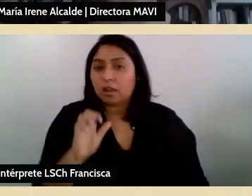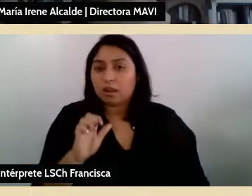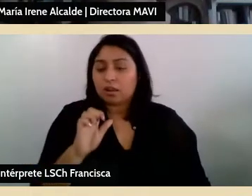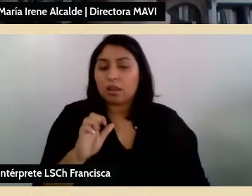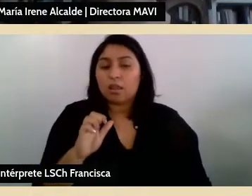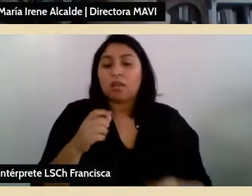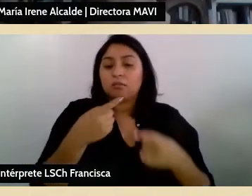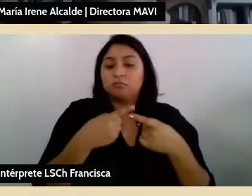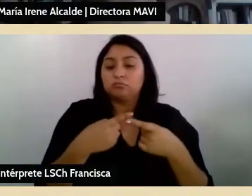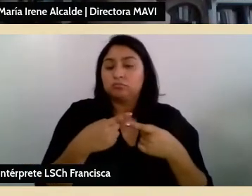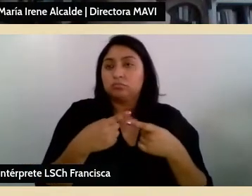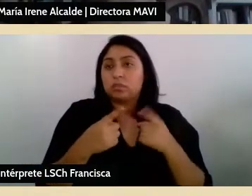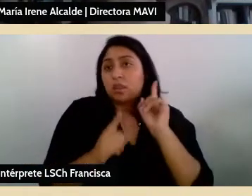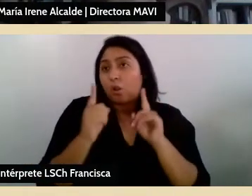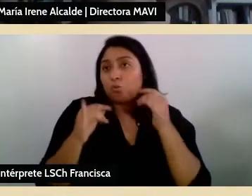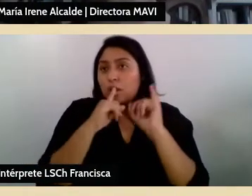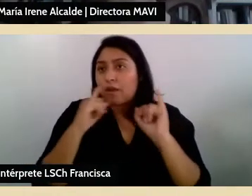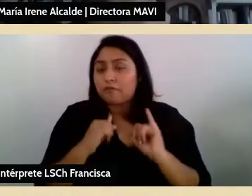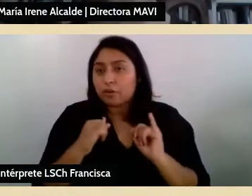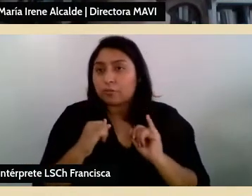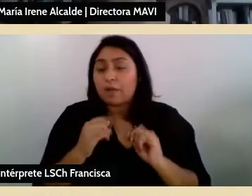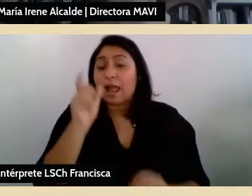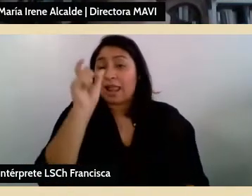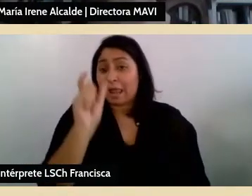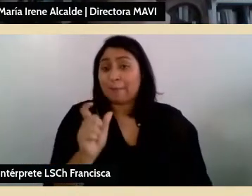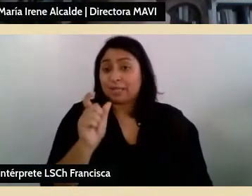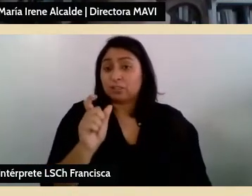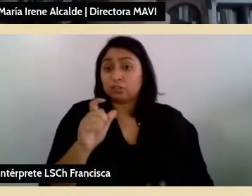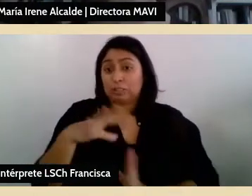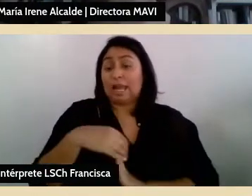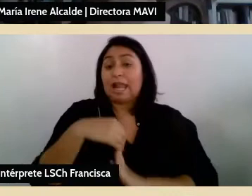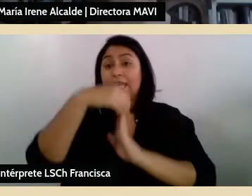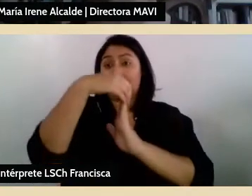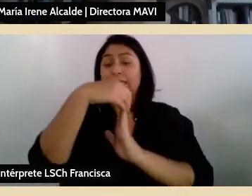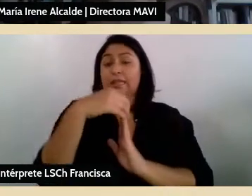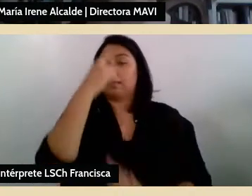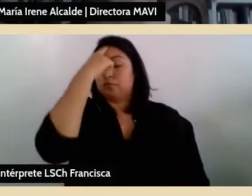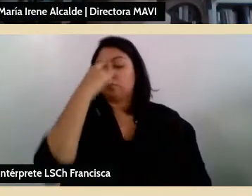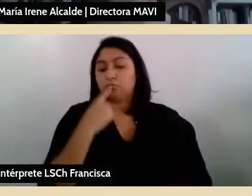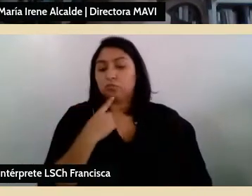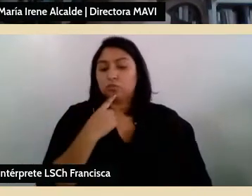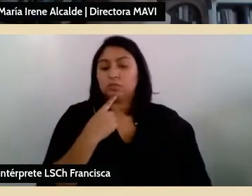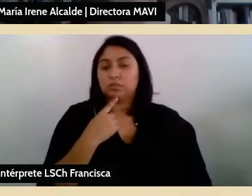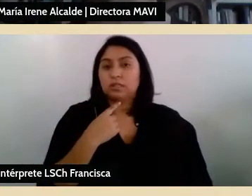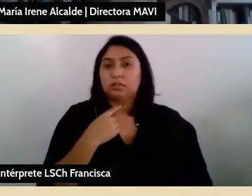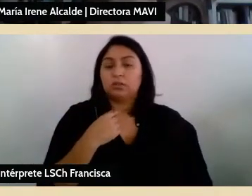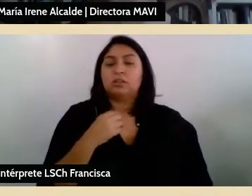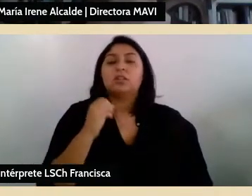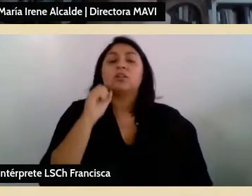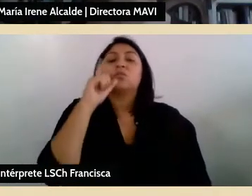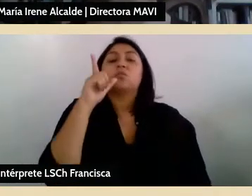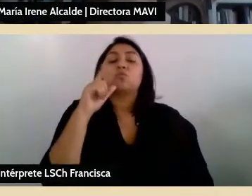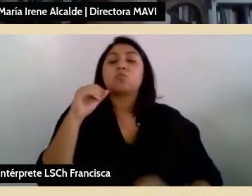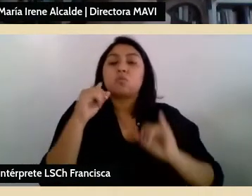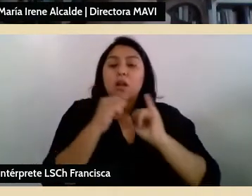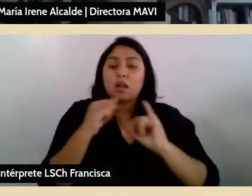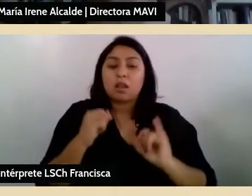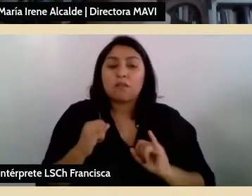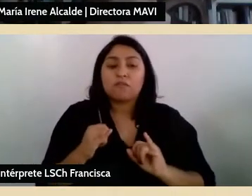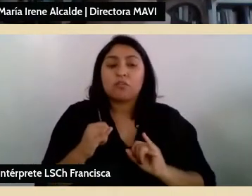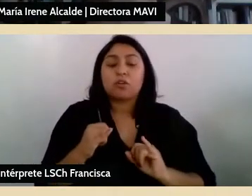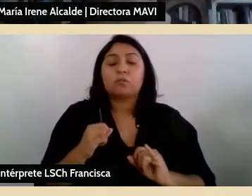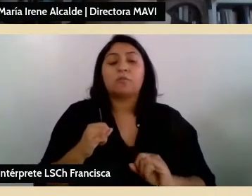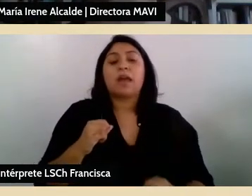otra forma la persona que lidera el museo. ¿De qué manera ha experimentado